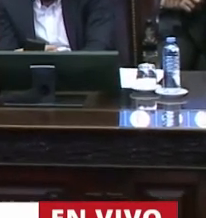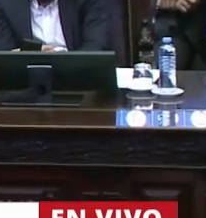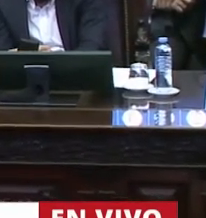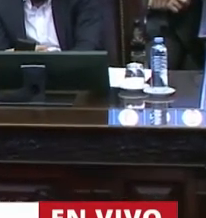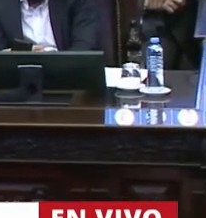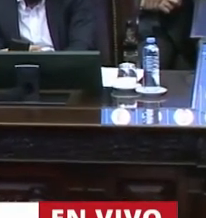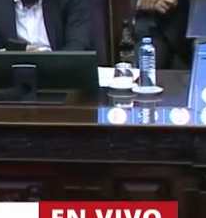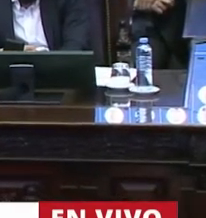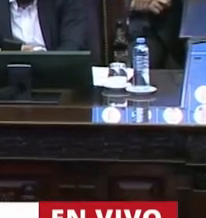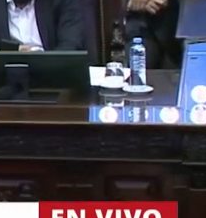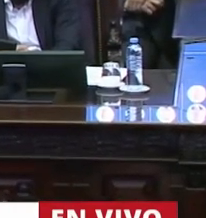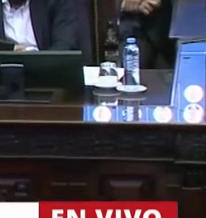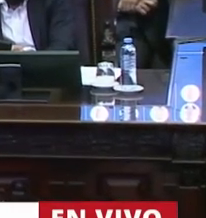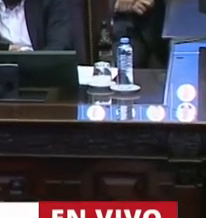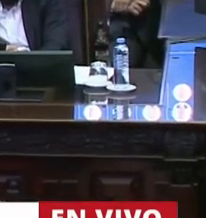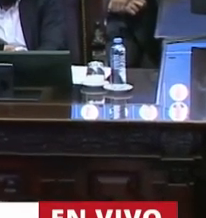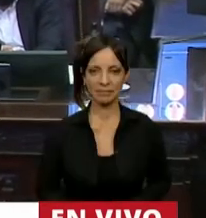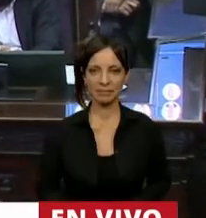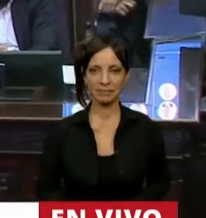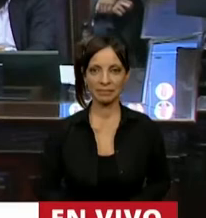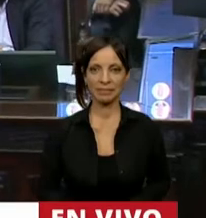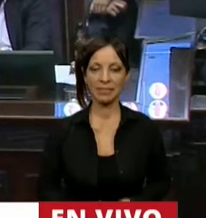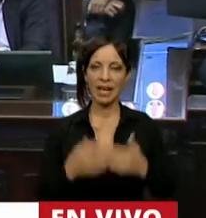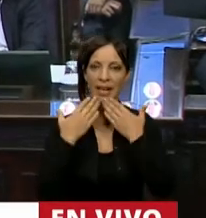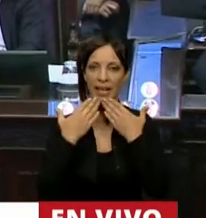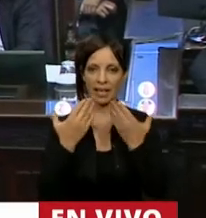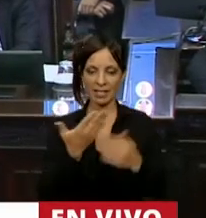Gracias, señor presidente. La verdad que